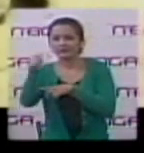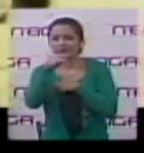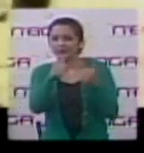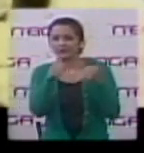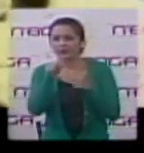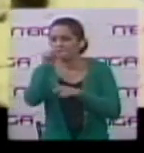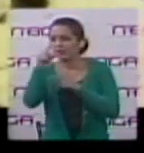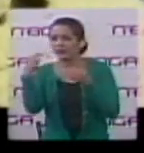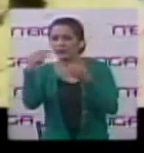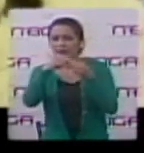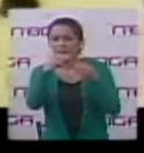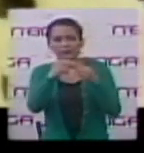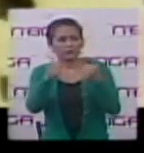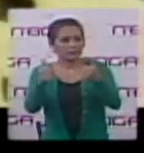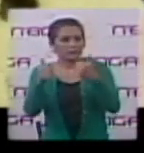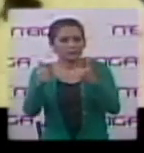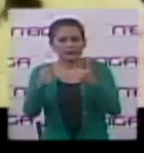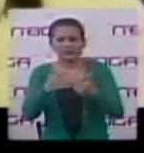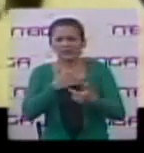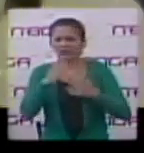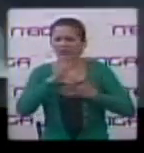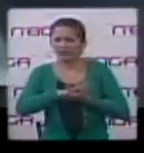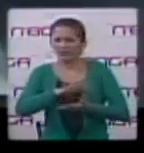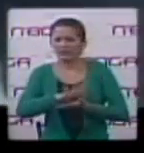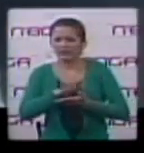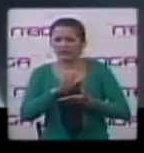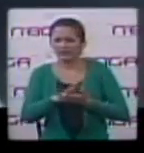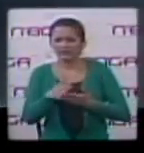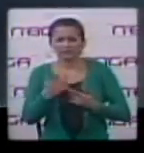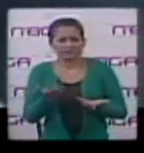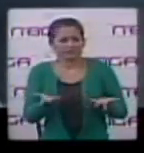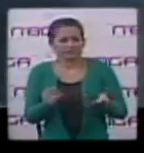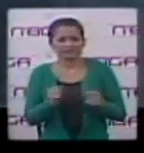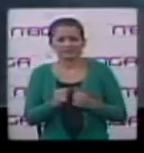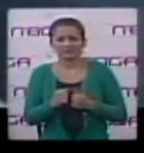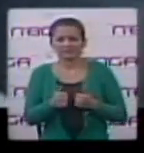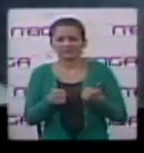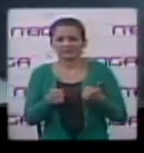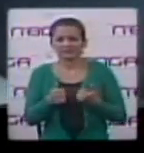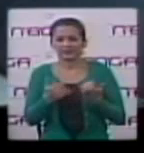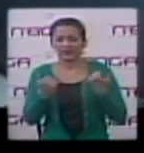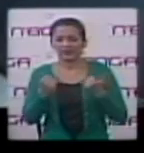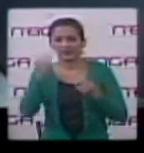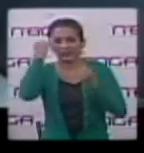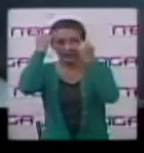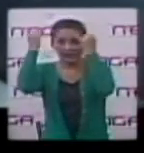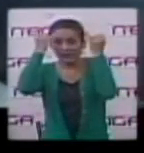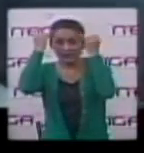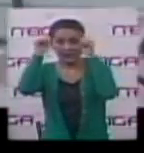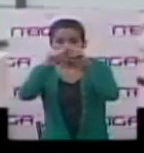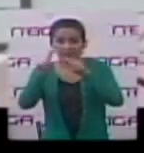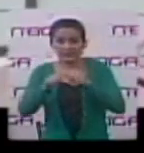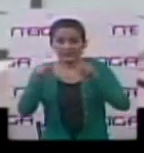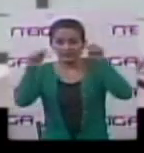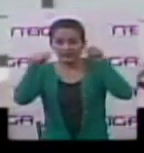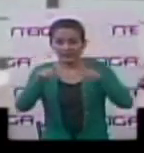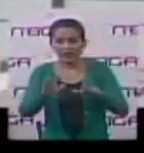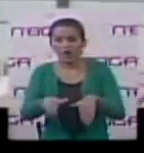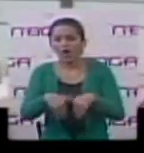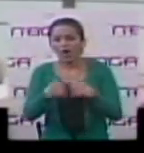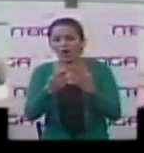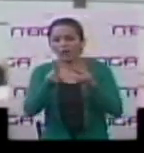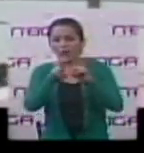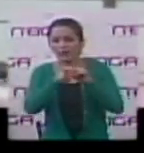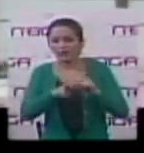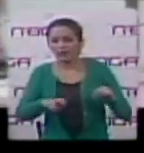formen parte de una manera más relajada más más guayaquileña hemos improvisado una serie de de cosas nuevas de traer muebles y de